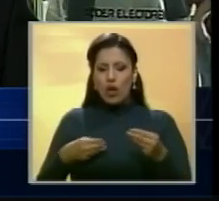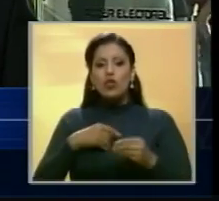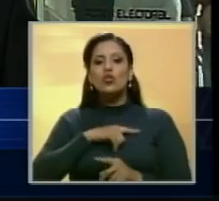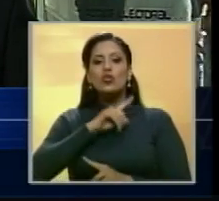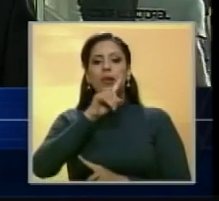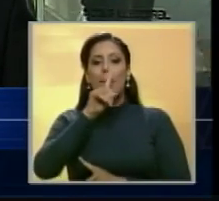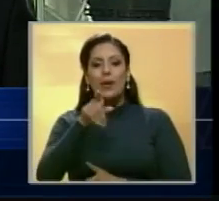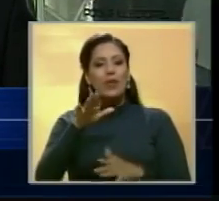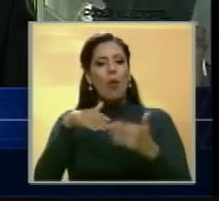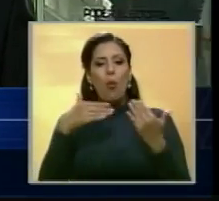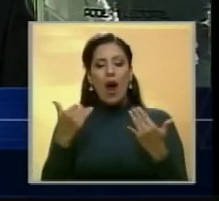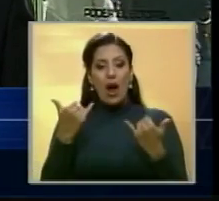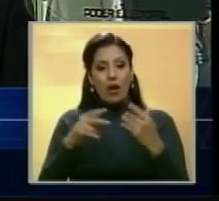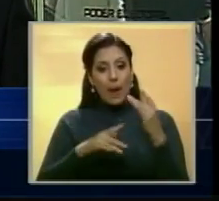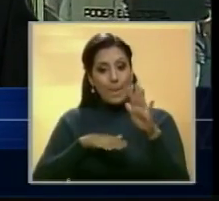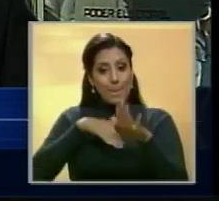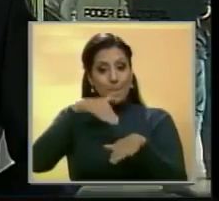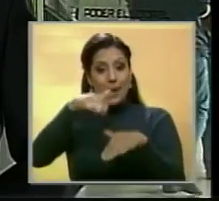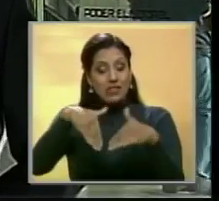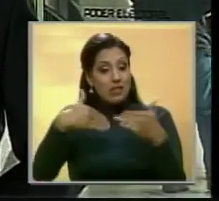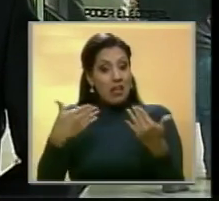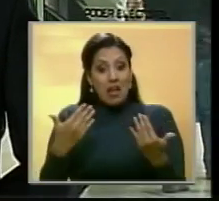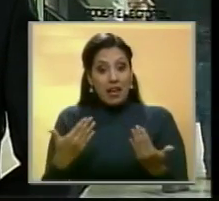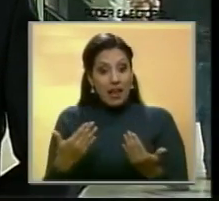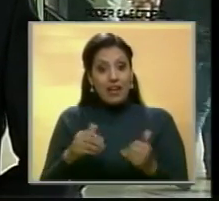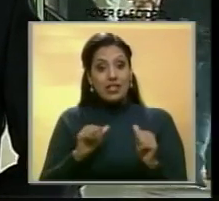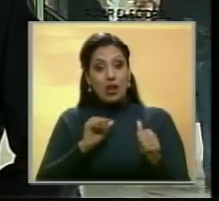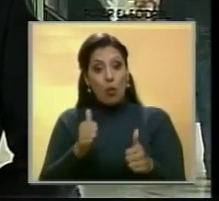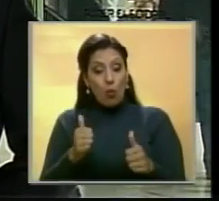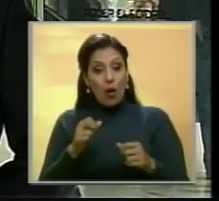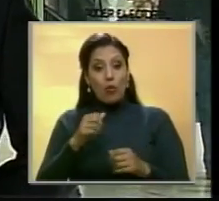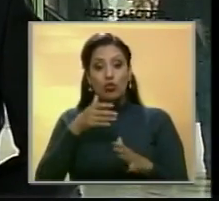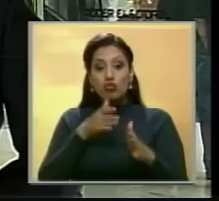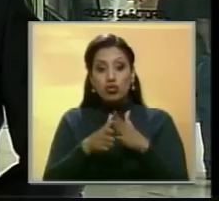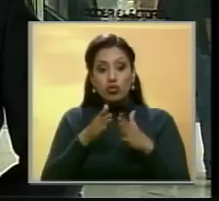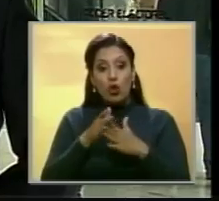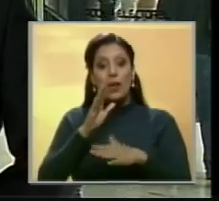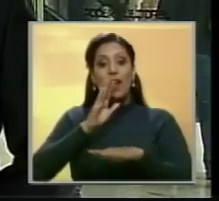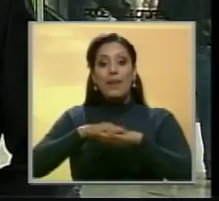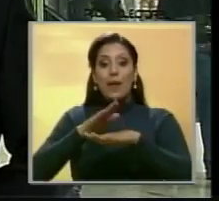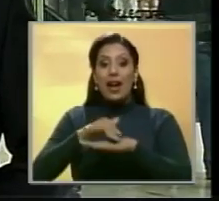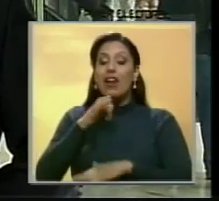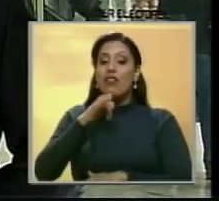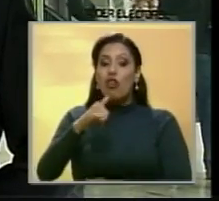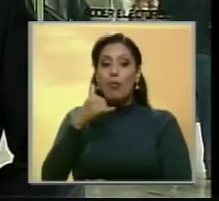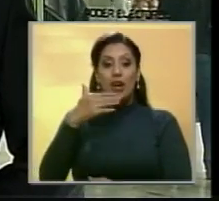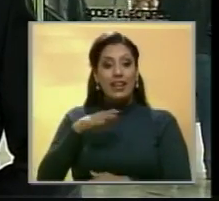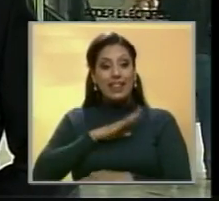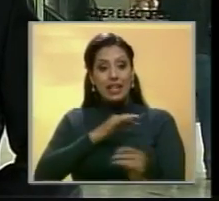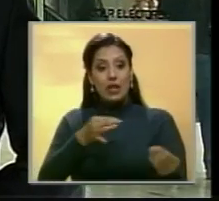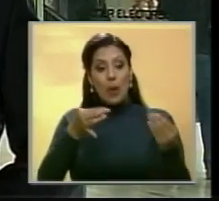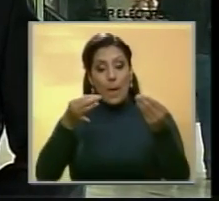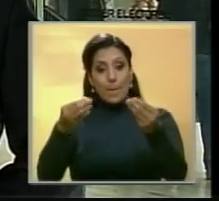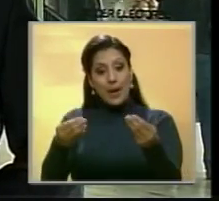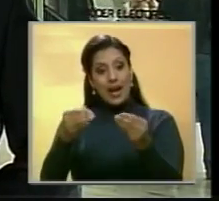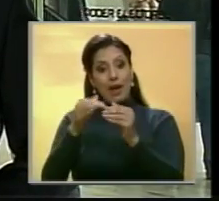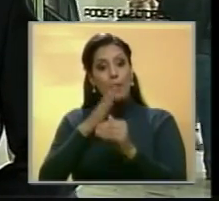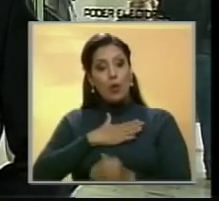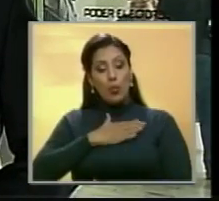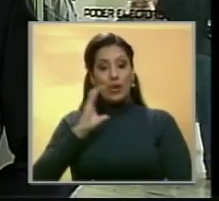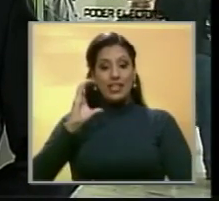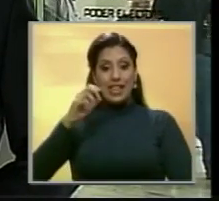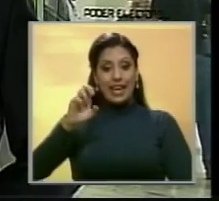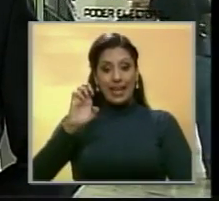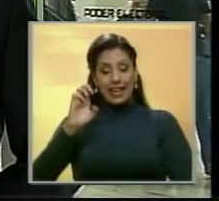consultamos cuáles van a ser los próximos pasos que va a emprender sobre el petitorio que le entregó la Mesa de la